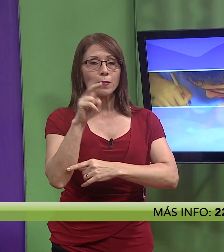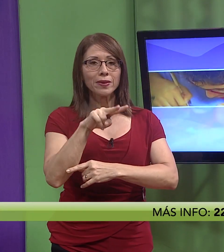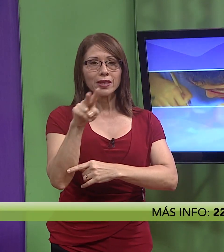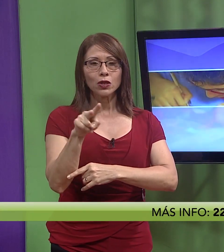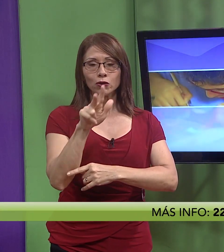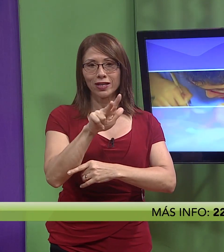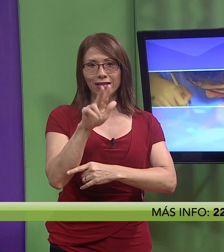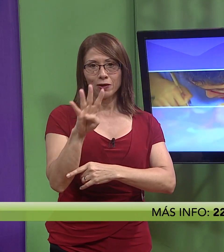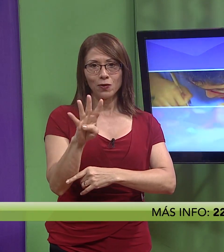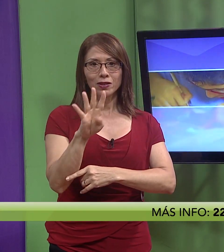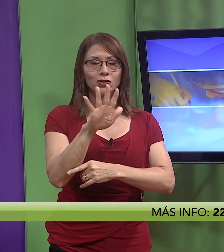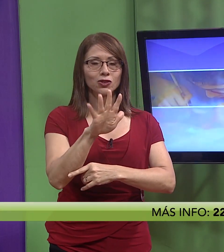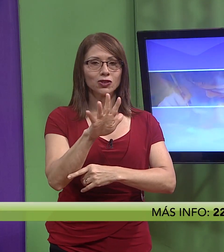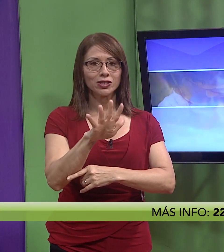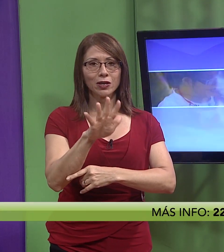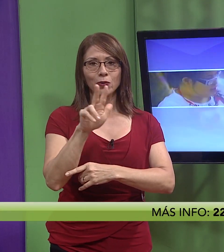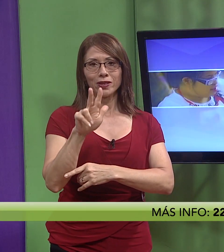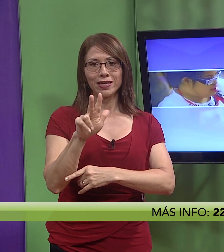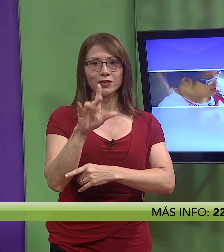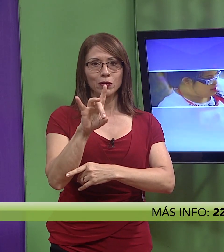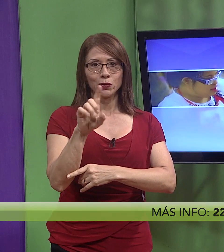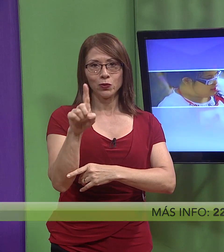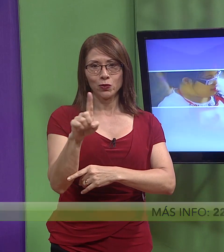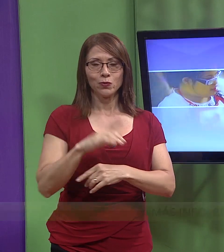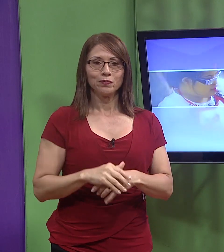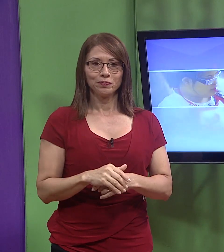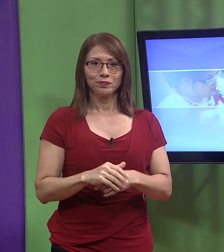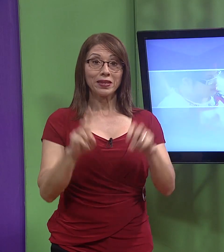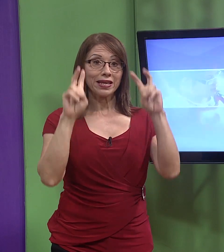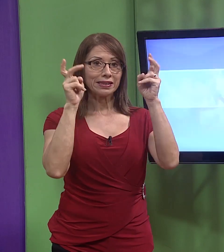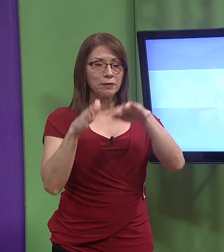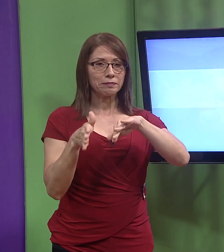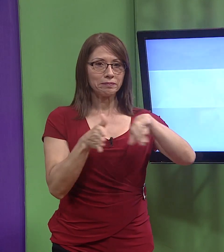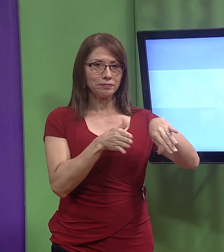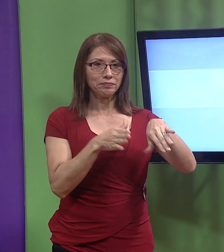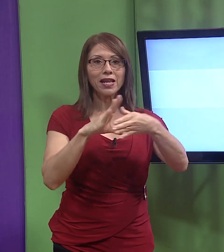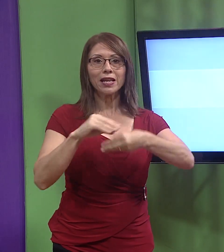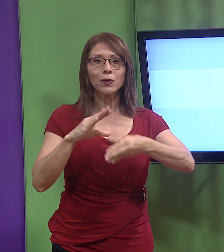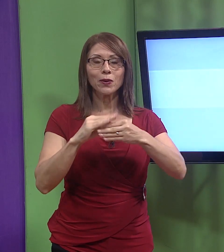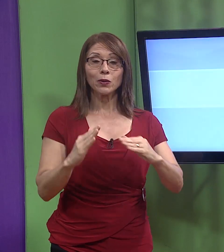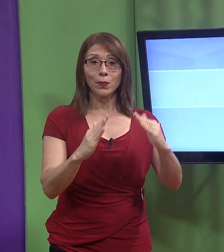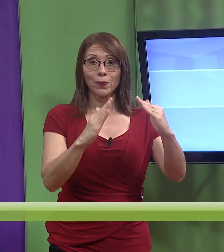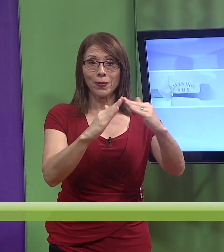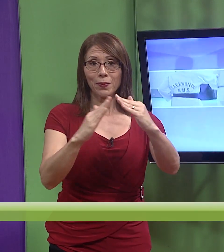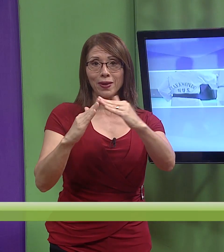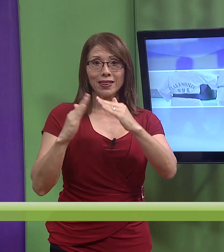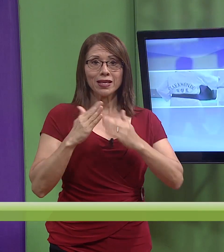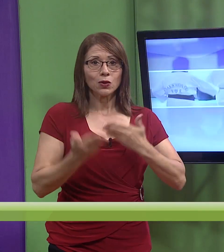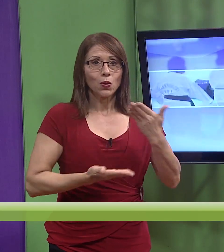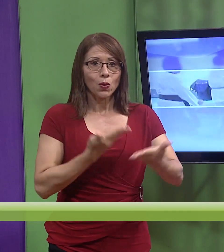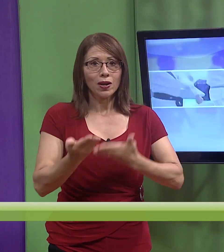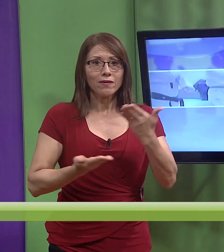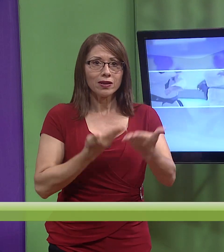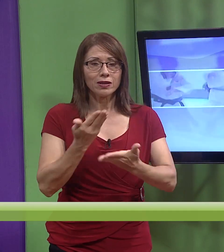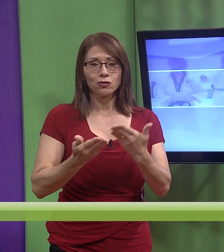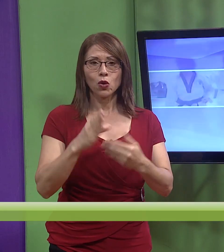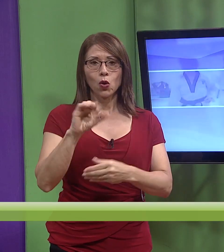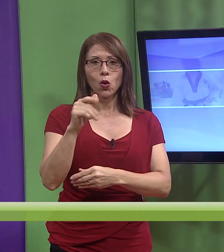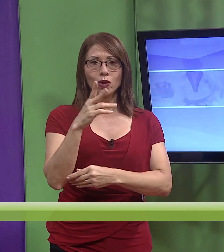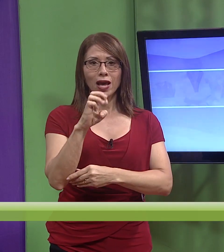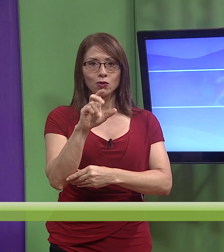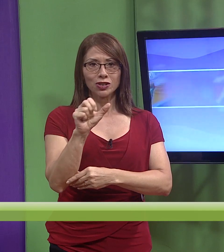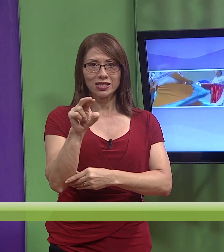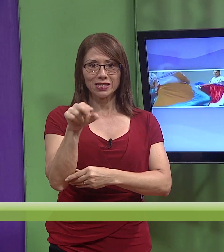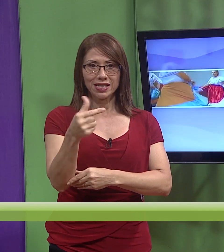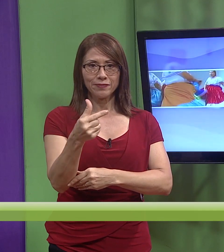2234-5381 Cambiando de tema Le cuento Que las viviendas Colaborativas O cohousing Son